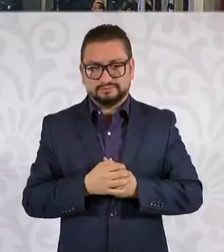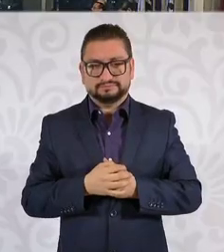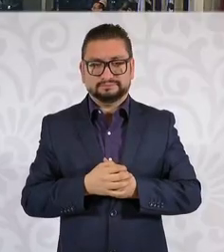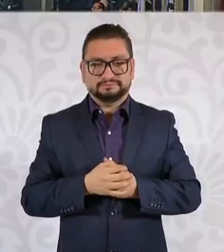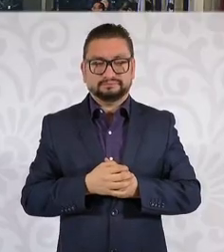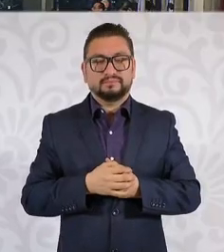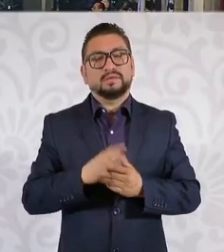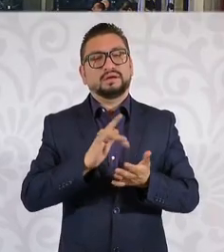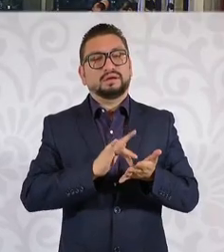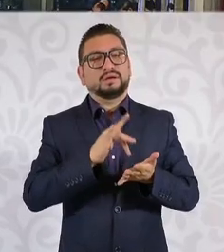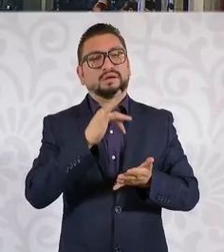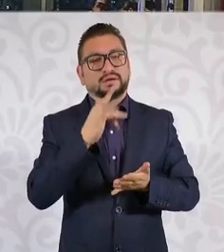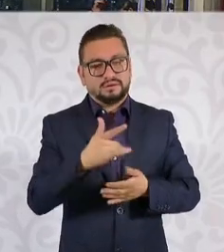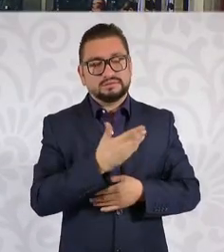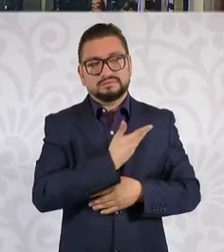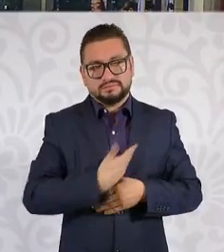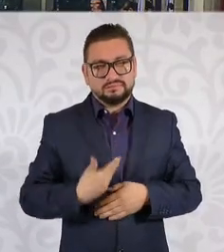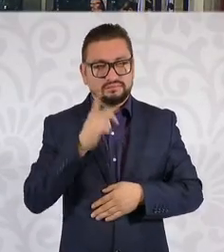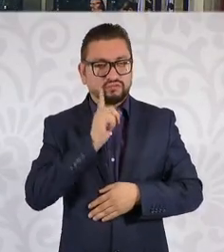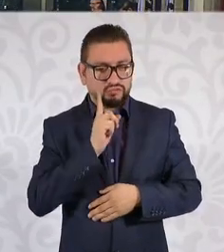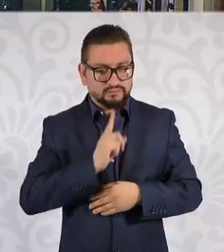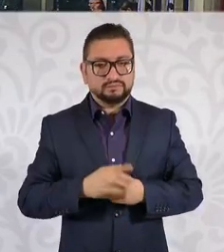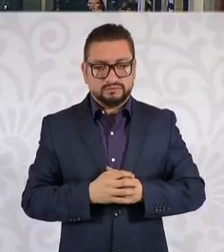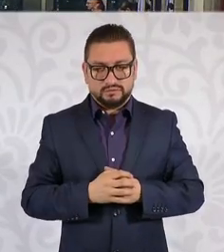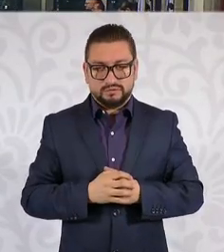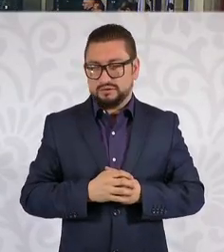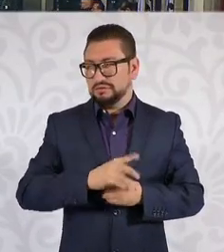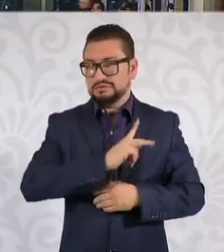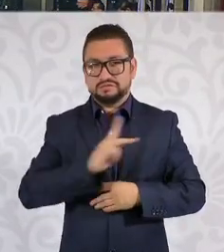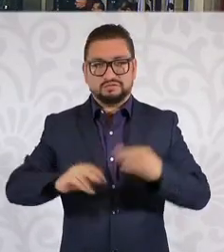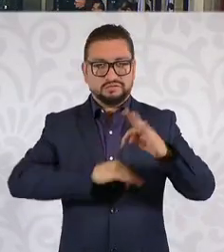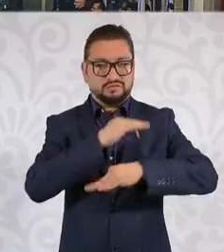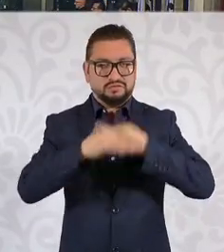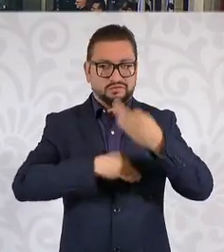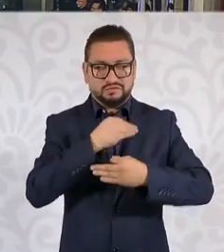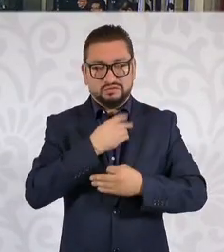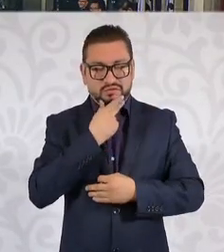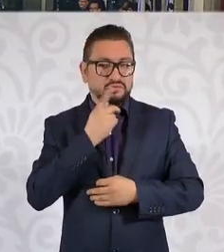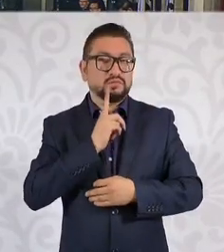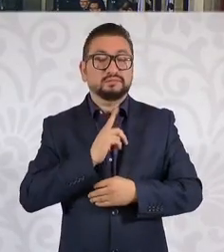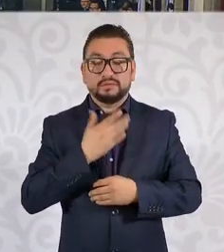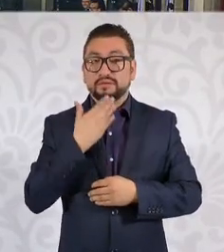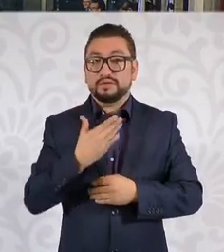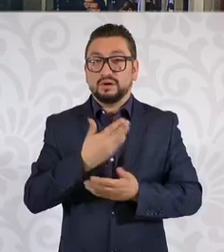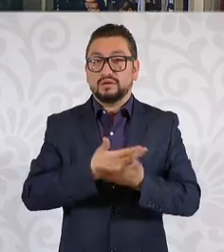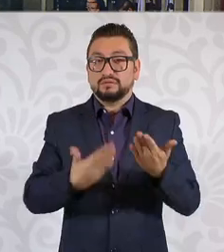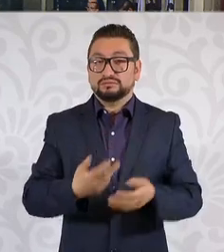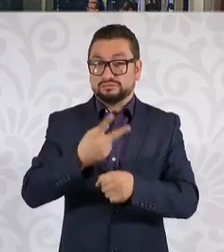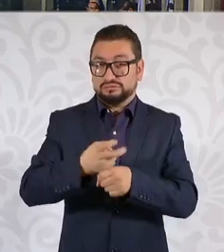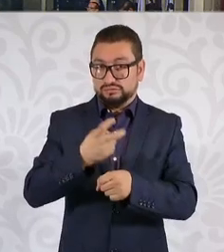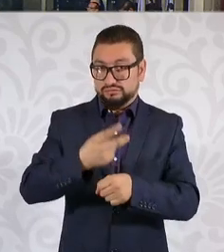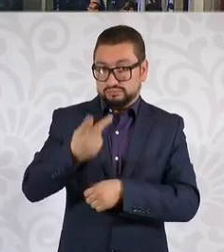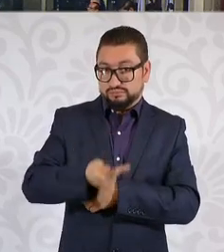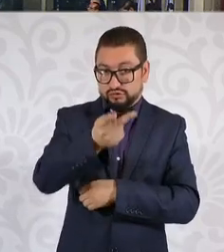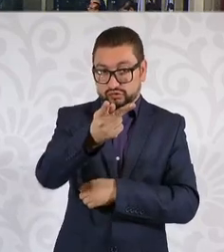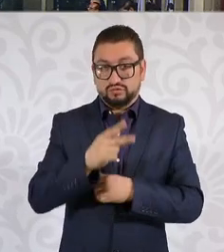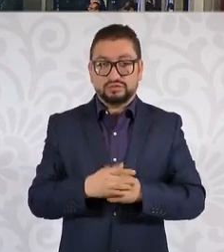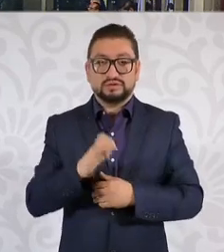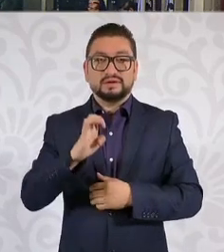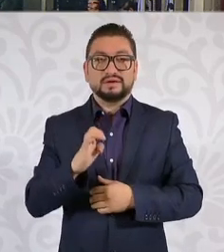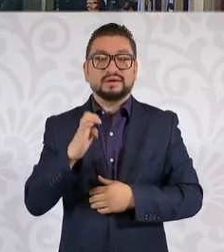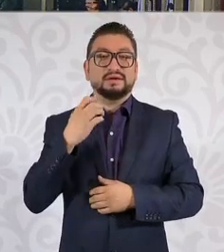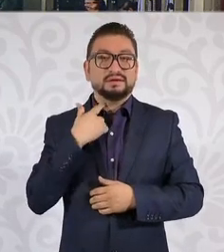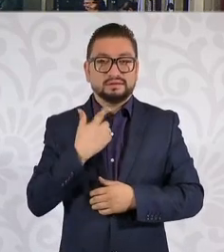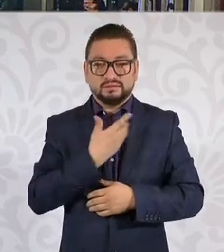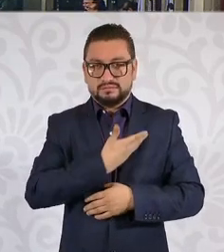Gracias, presidenta, de todas y todos los mexicanos. Mi segunda pregunta, solía decir el